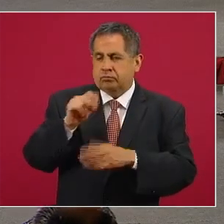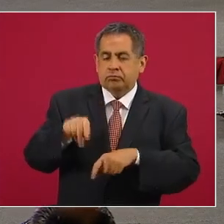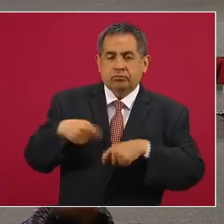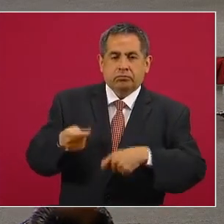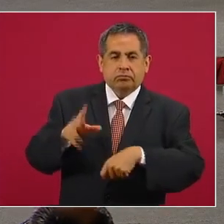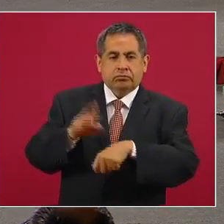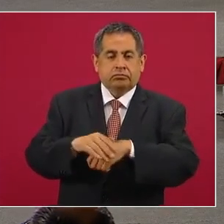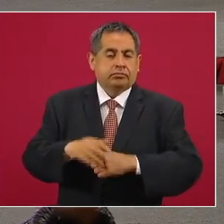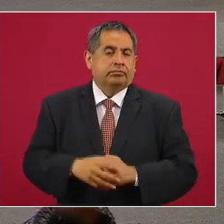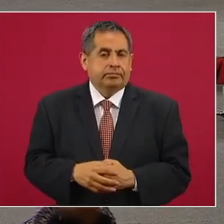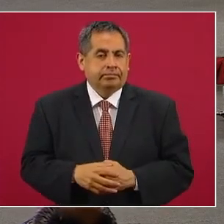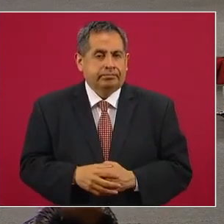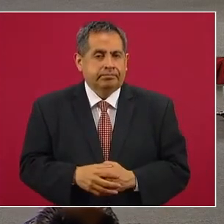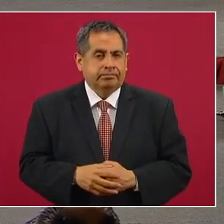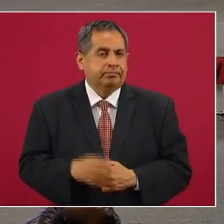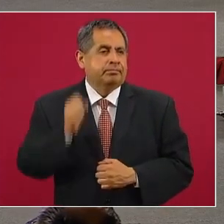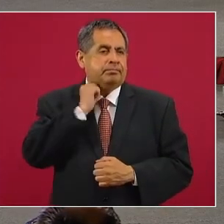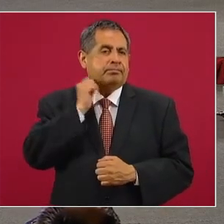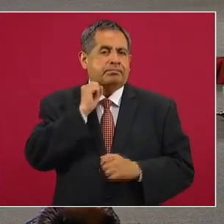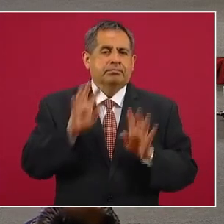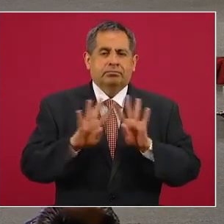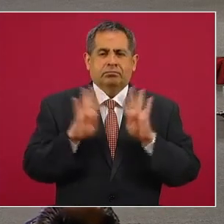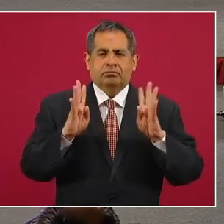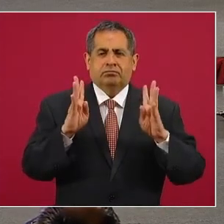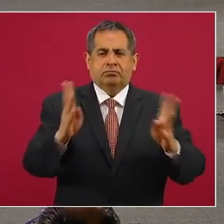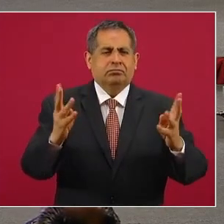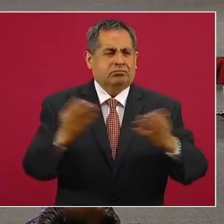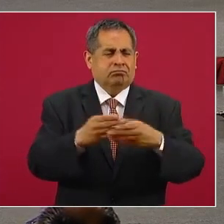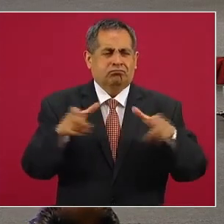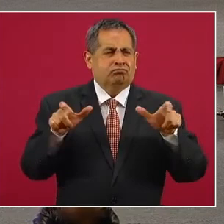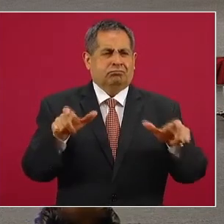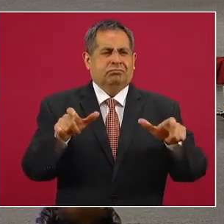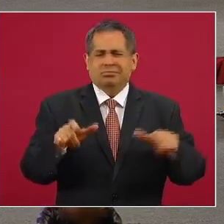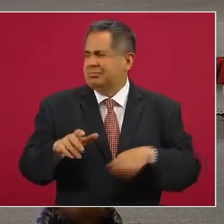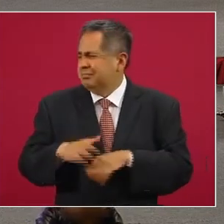Cercan el Senado. ¿Y eso por?